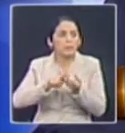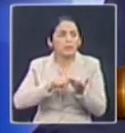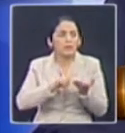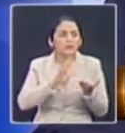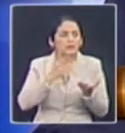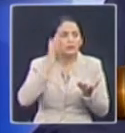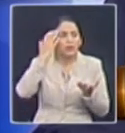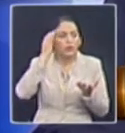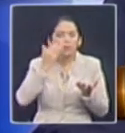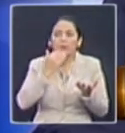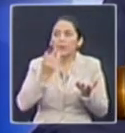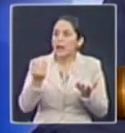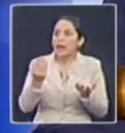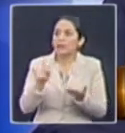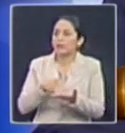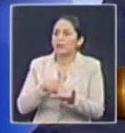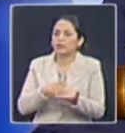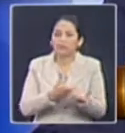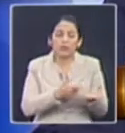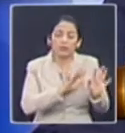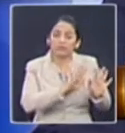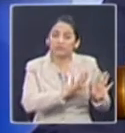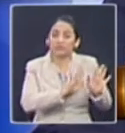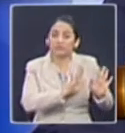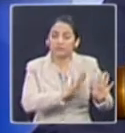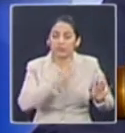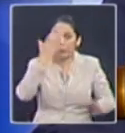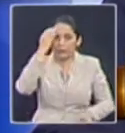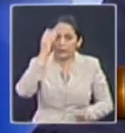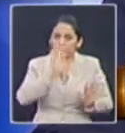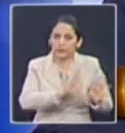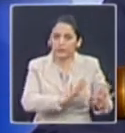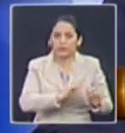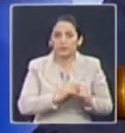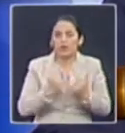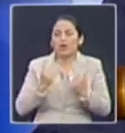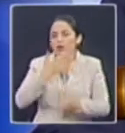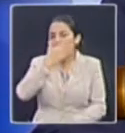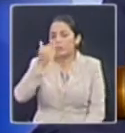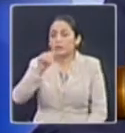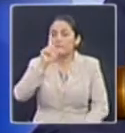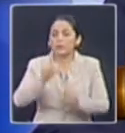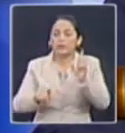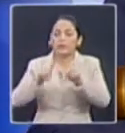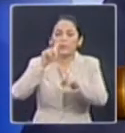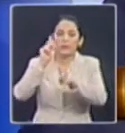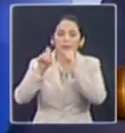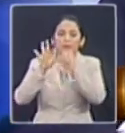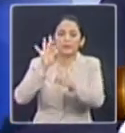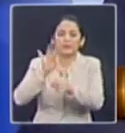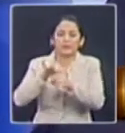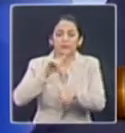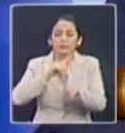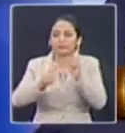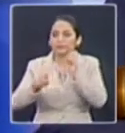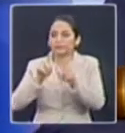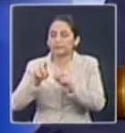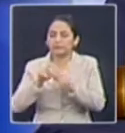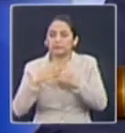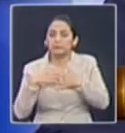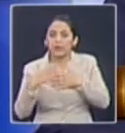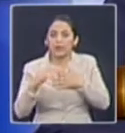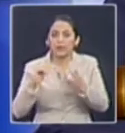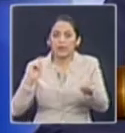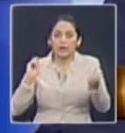espera hasta la consulta popular, que más bien considero yo que es, o sería más bien, que estaría dando un trasfondo